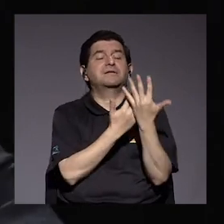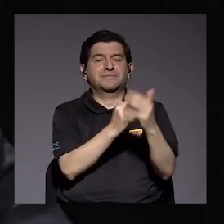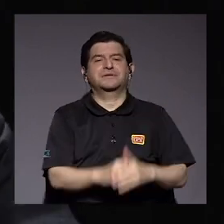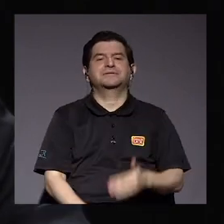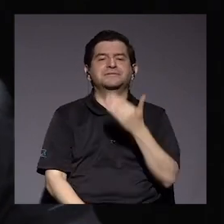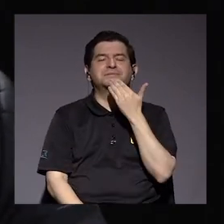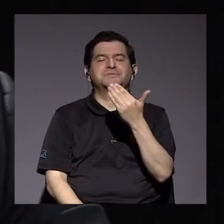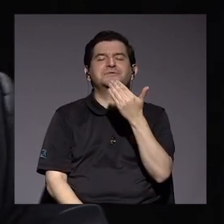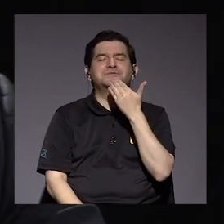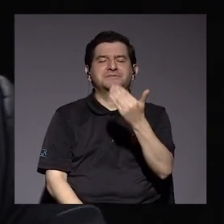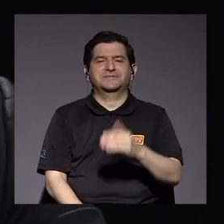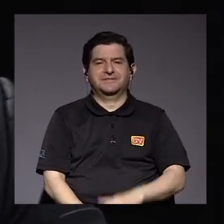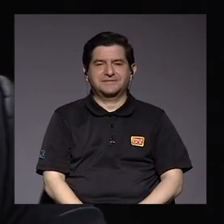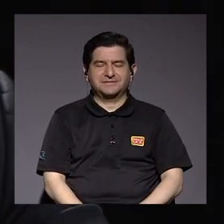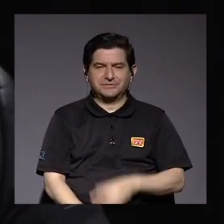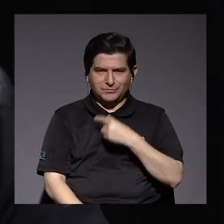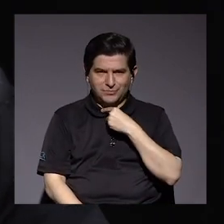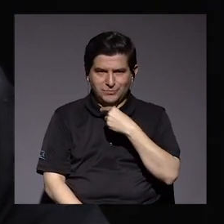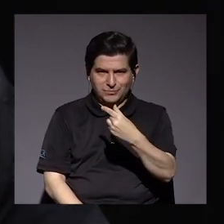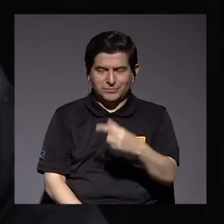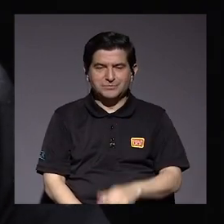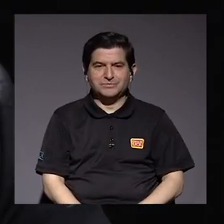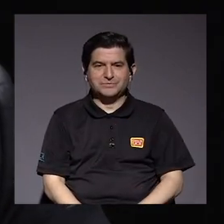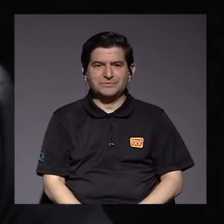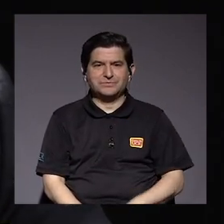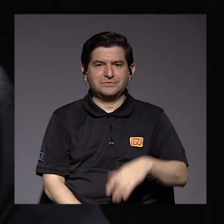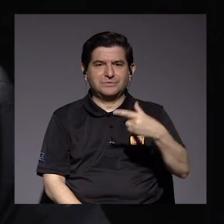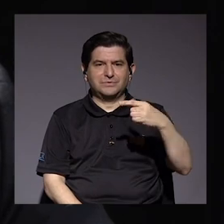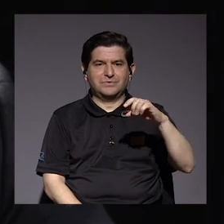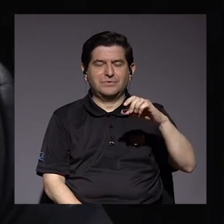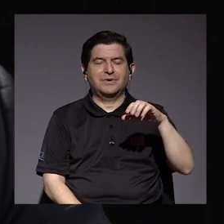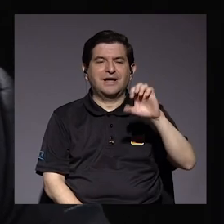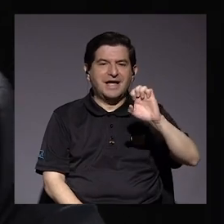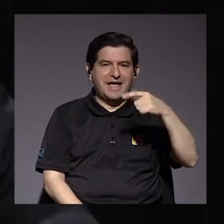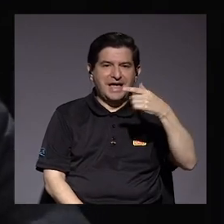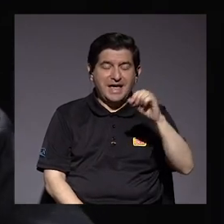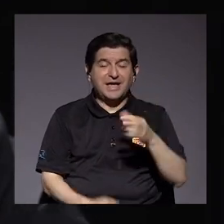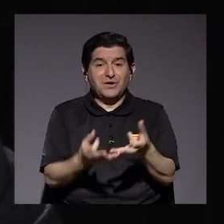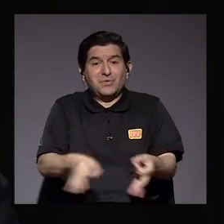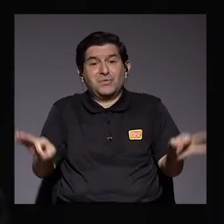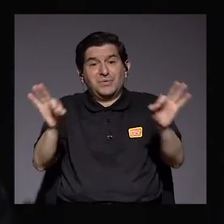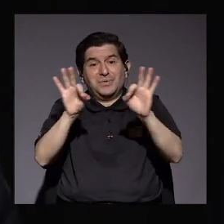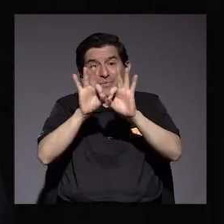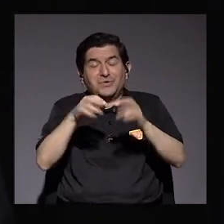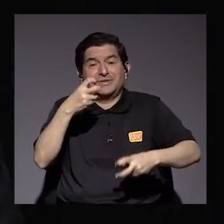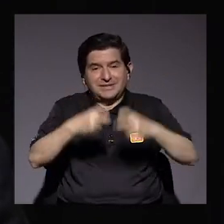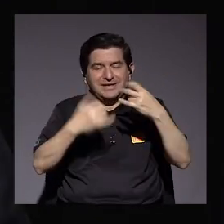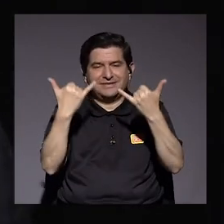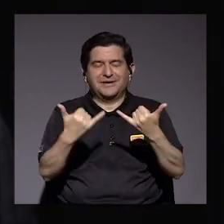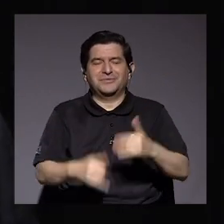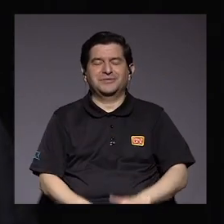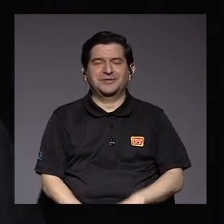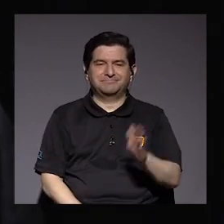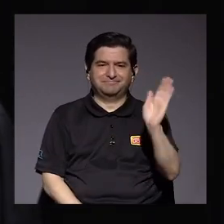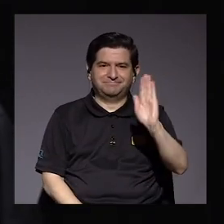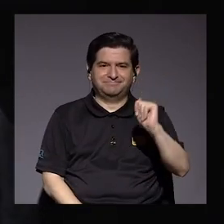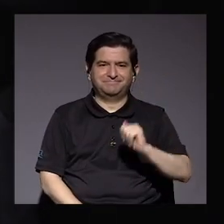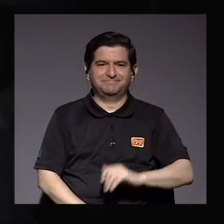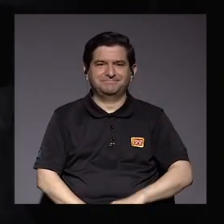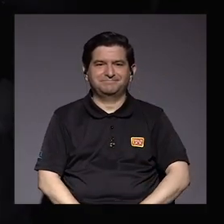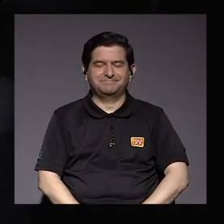esperanza muchas gracias donde ando con mucho gusto los euros están pegados en la espalda ese es el gran problema que tenemos hasta luego